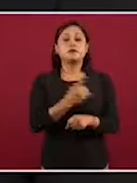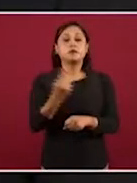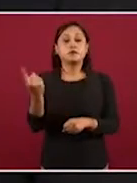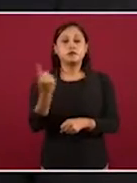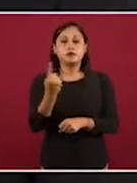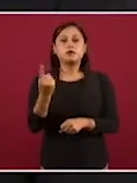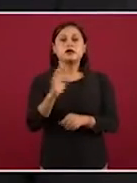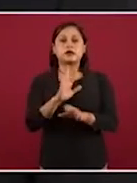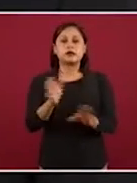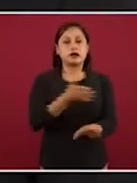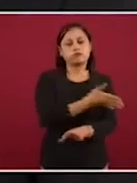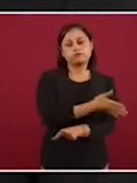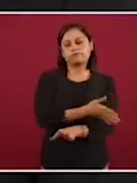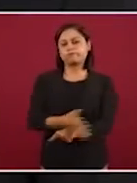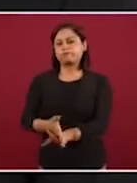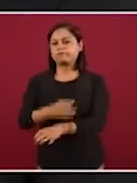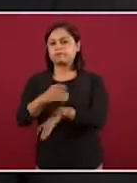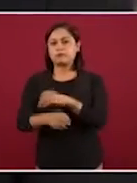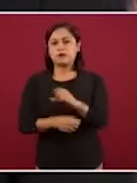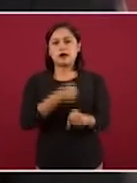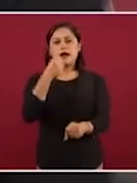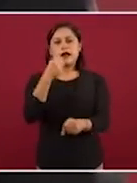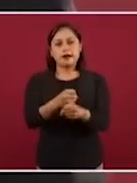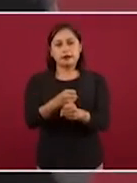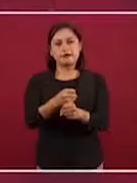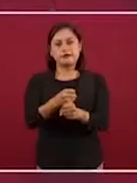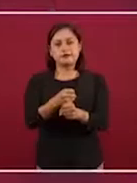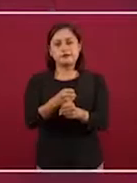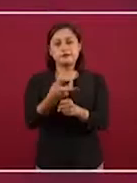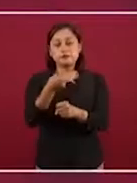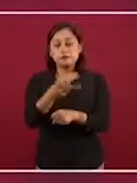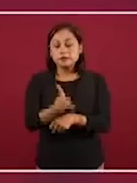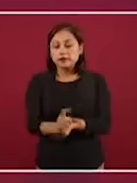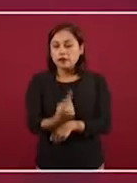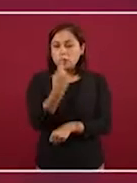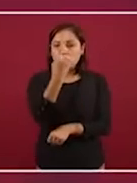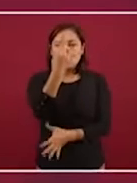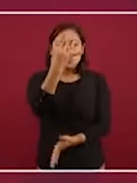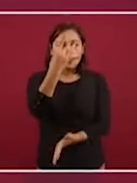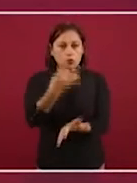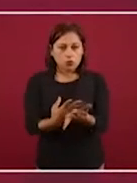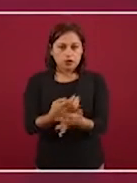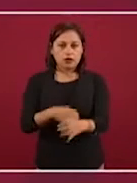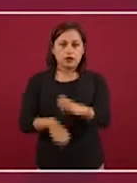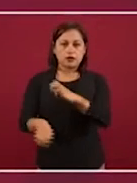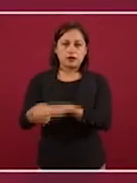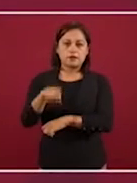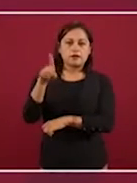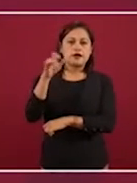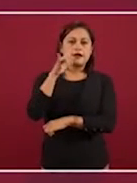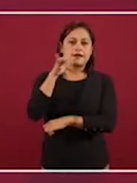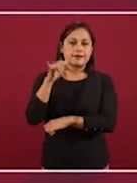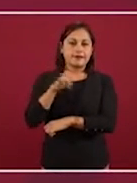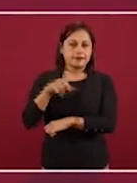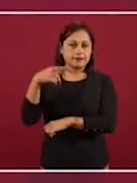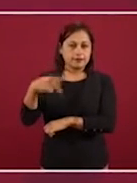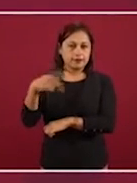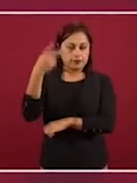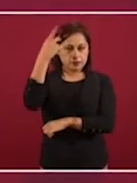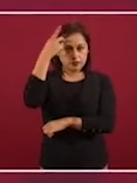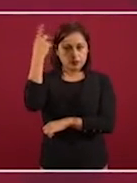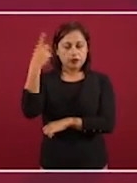han pasado los años y solo una empresa italiana está